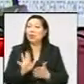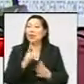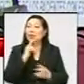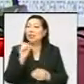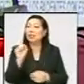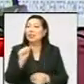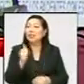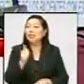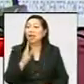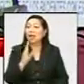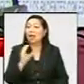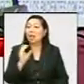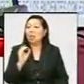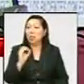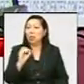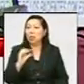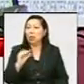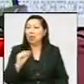Sabogal.